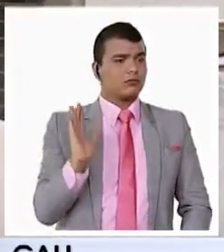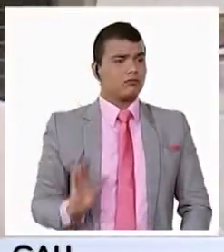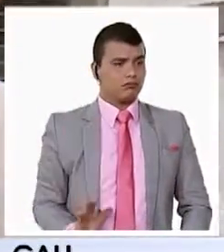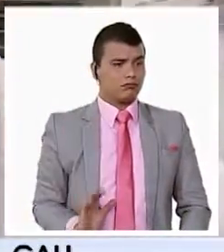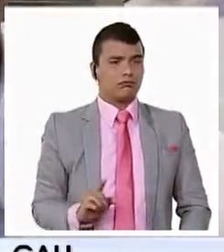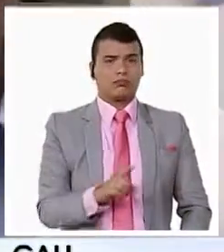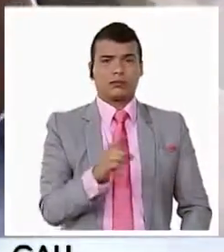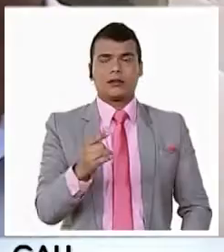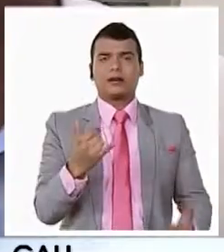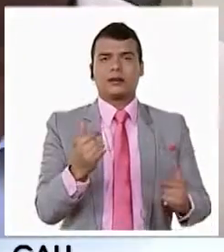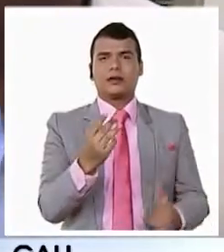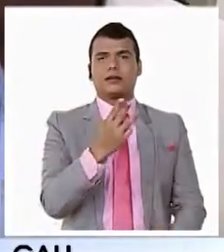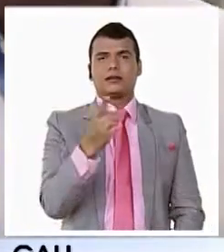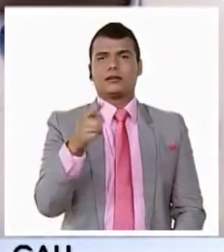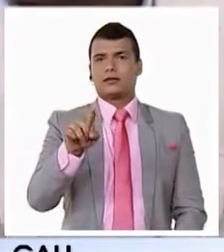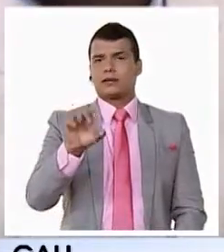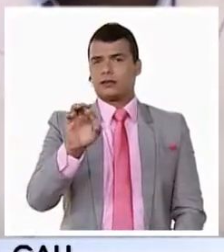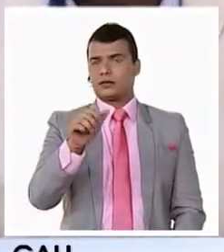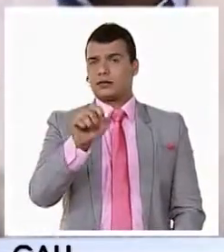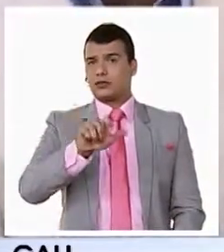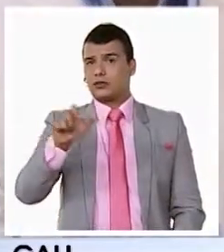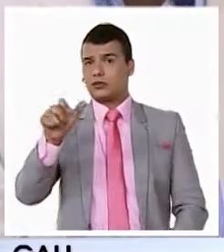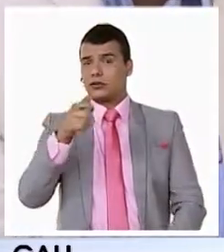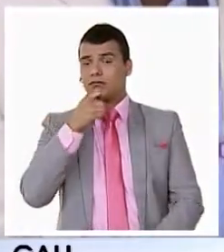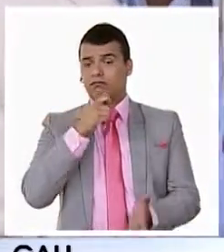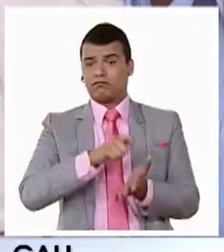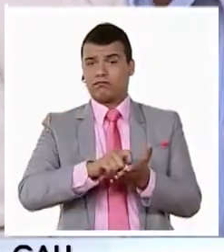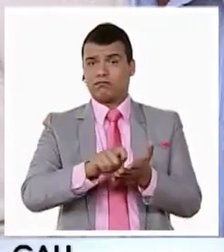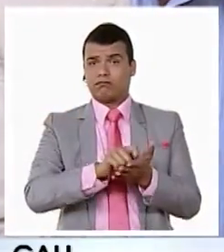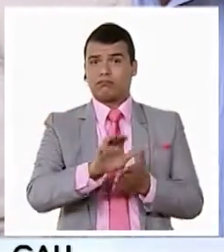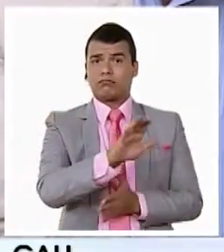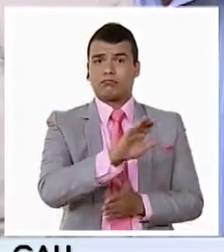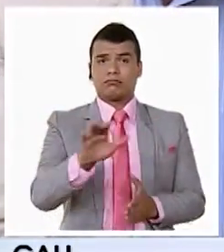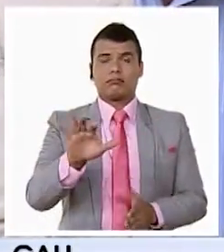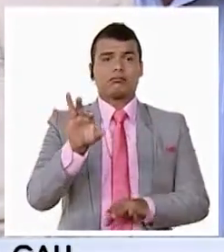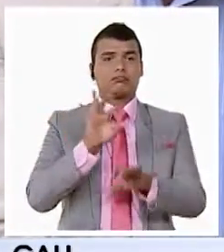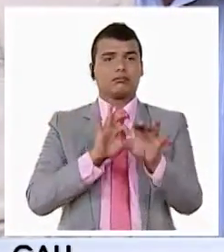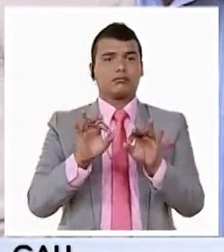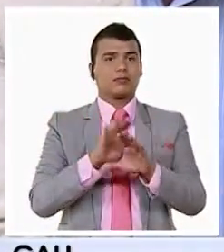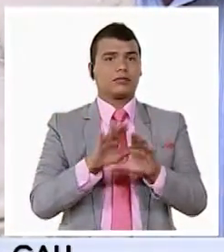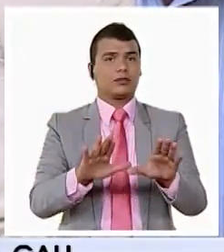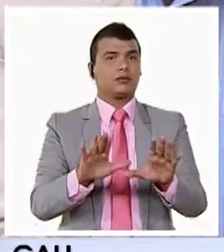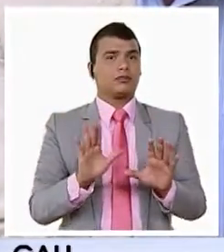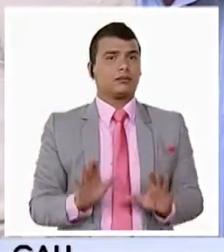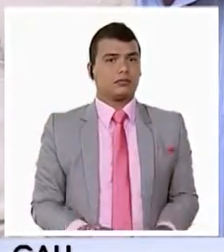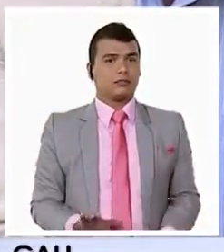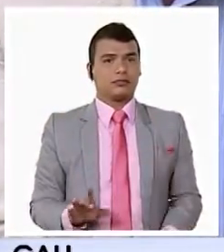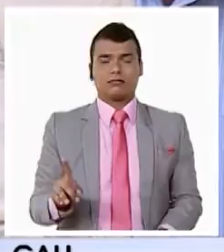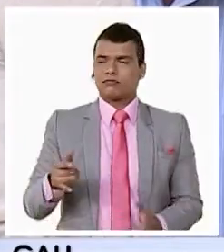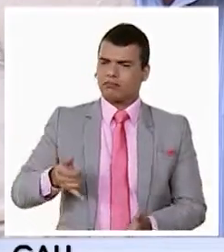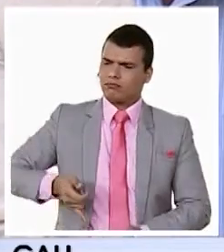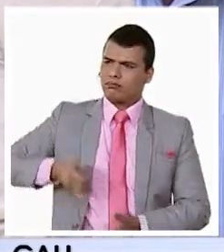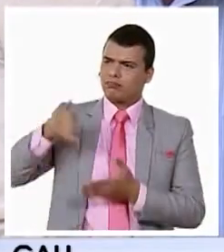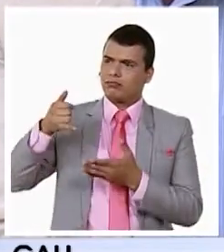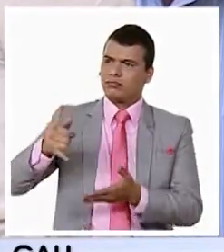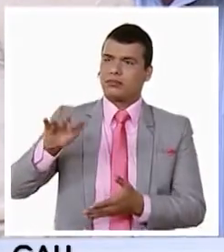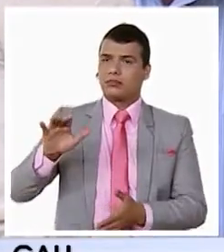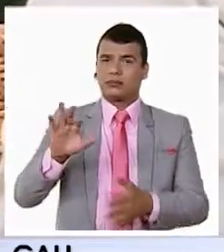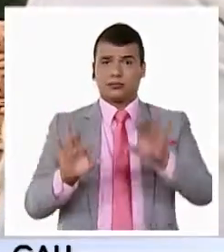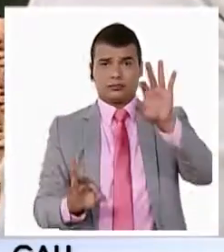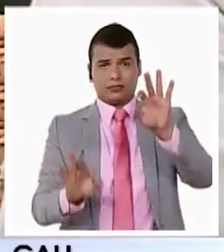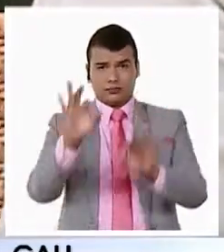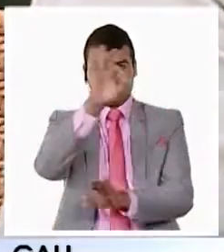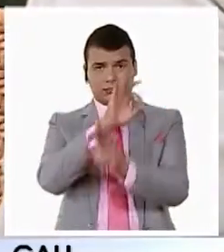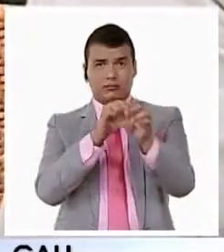fueron 310 periodistas que hicieron la elección. Este trofeo que tenemos aquí para Telepacífico Noticias,